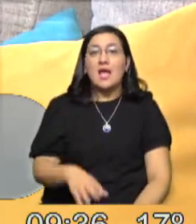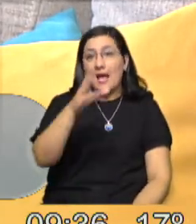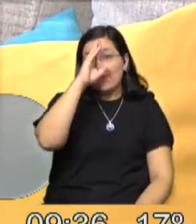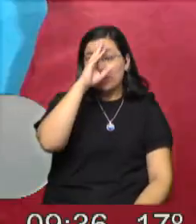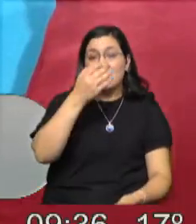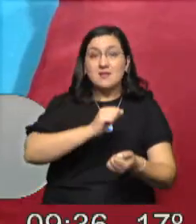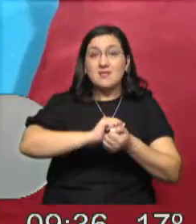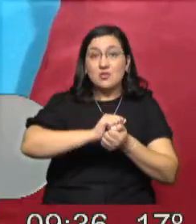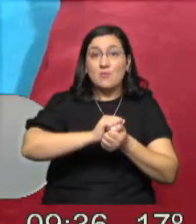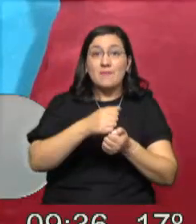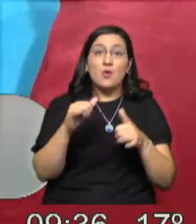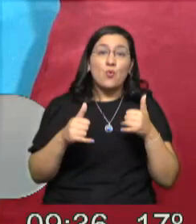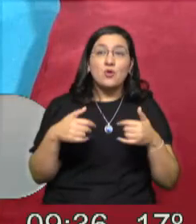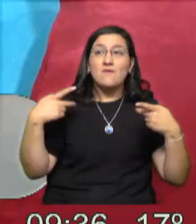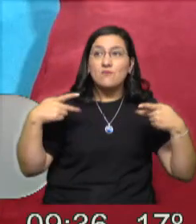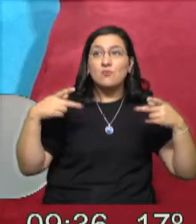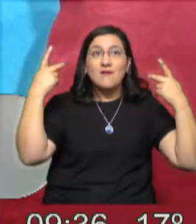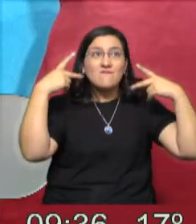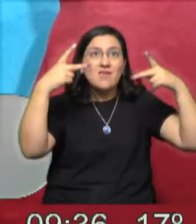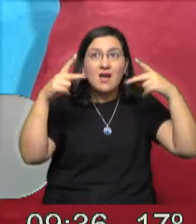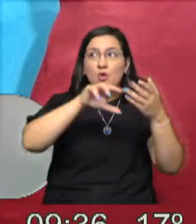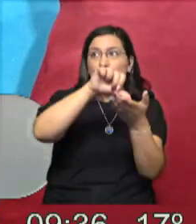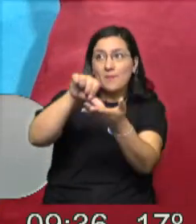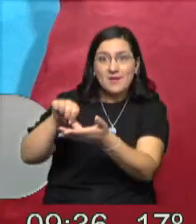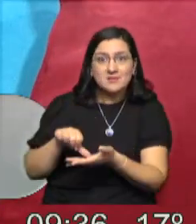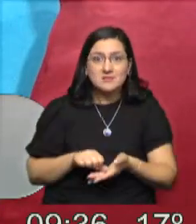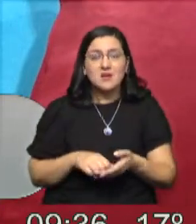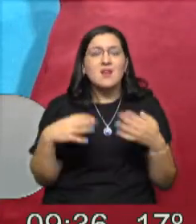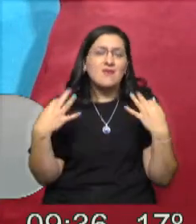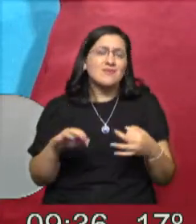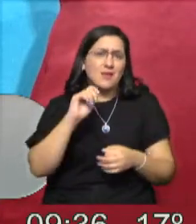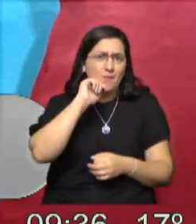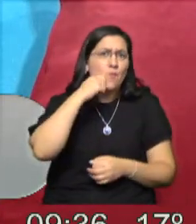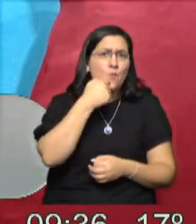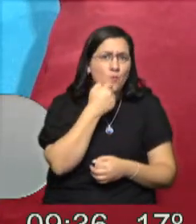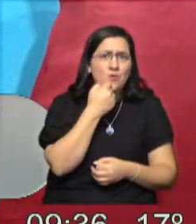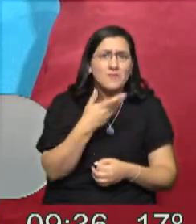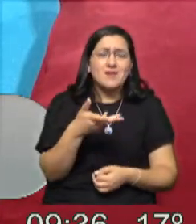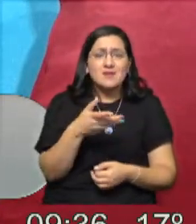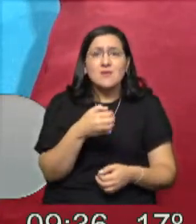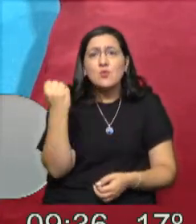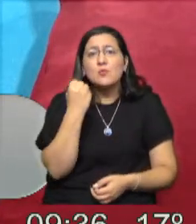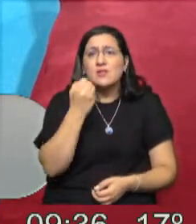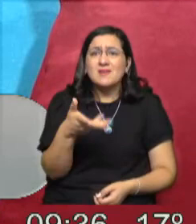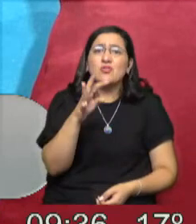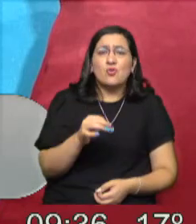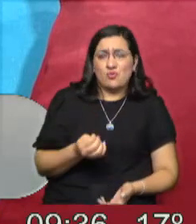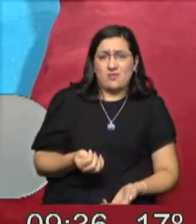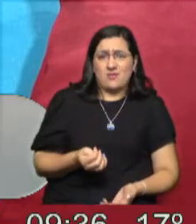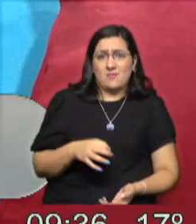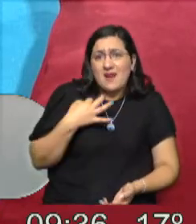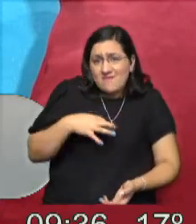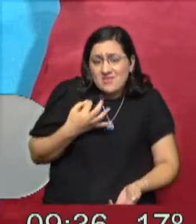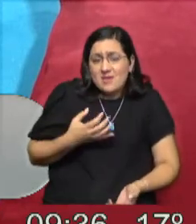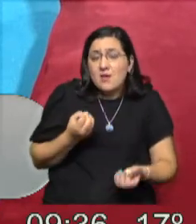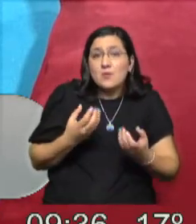todo para los jugadores de fútbol que viajan al exterior, la verdad que es una bisagra en la vida cotidiana. Totalmente, ¿no? Porque totalmente. Además, bueno, el